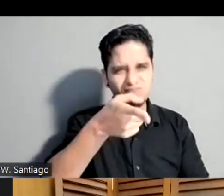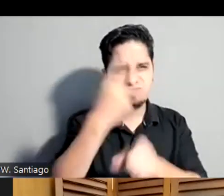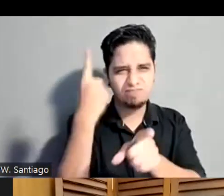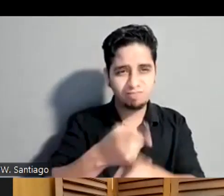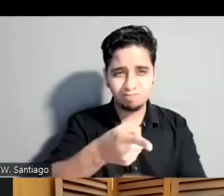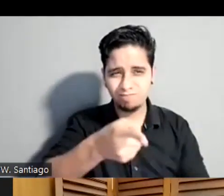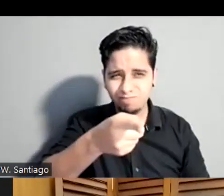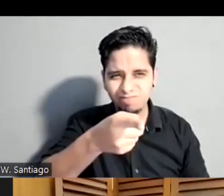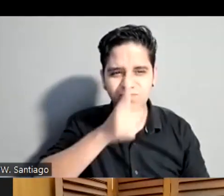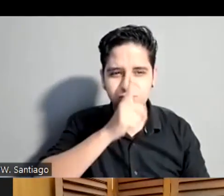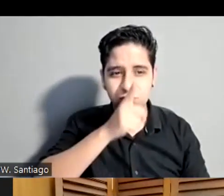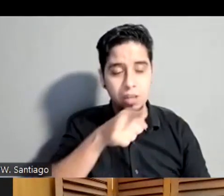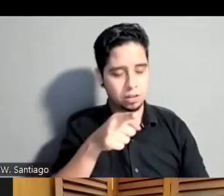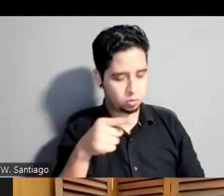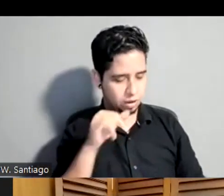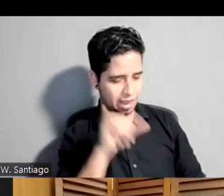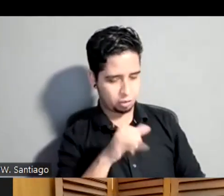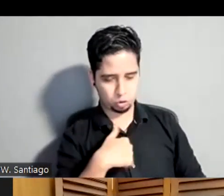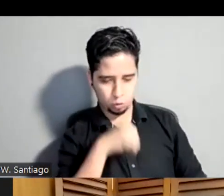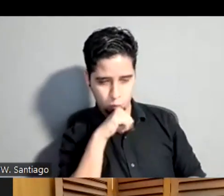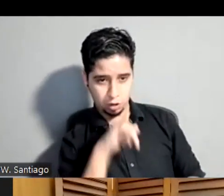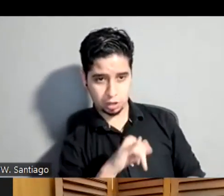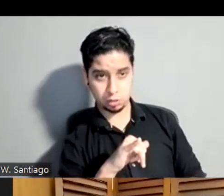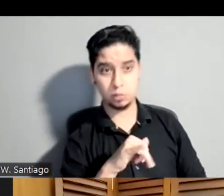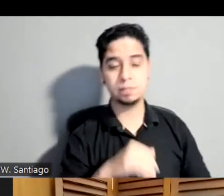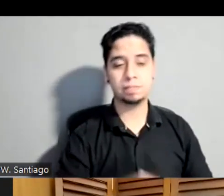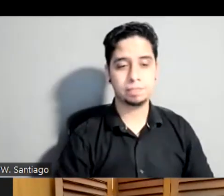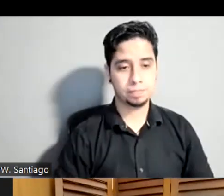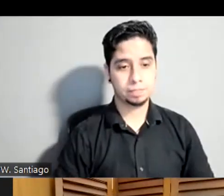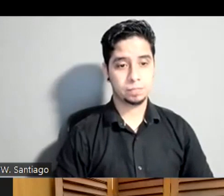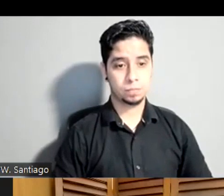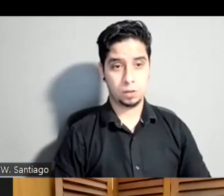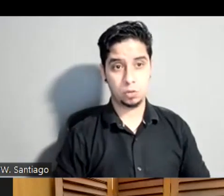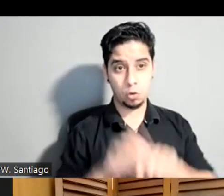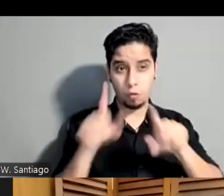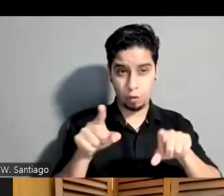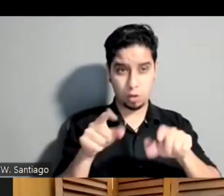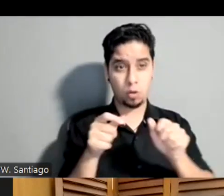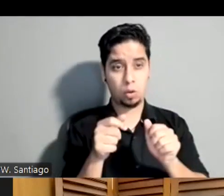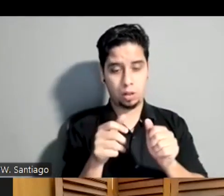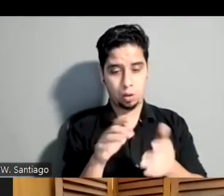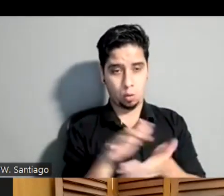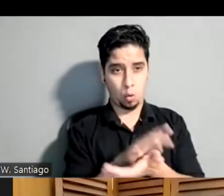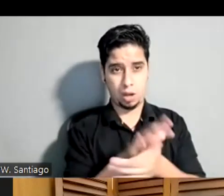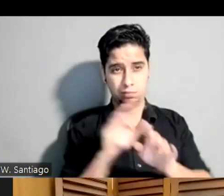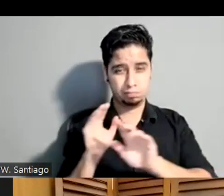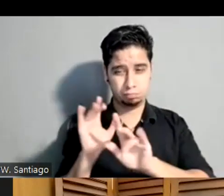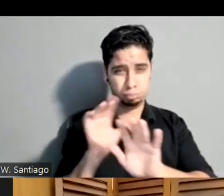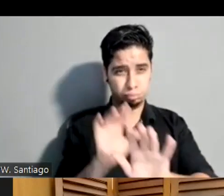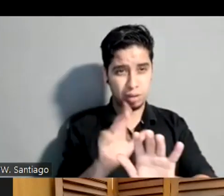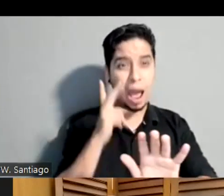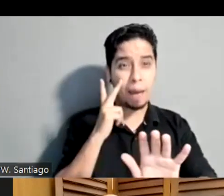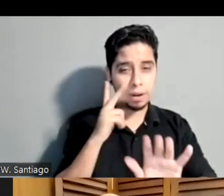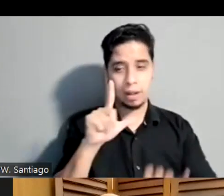dijiste, queda. esto es lo que yo quiero. Y fui con la escuela a ver La Carreta. Sí, eso sí que me